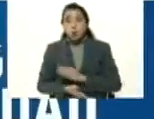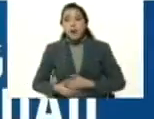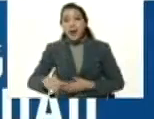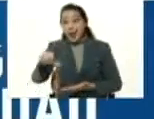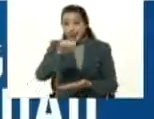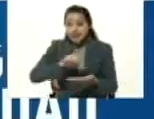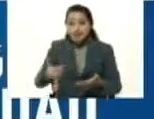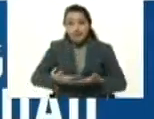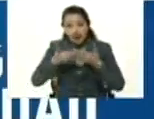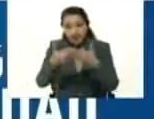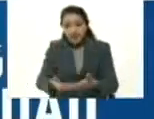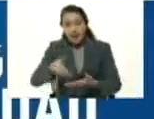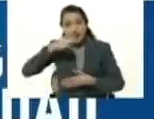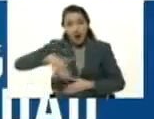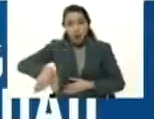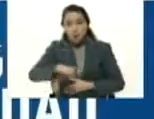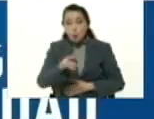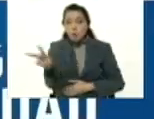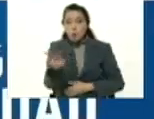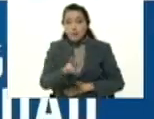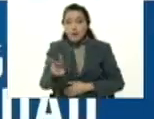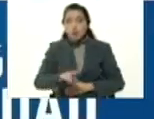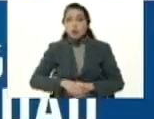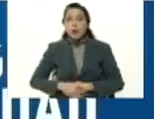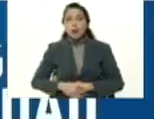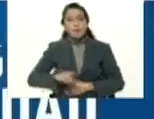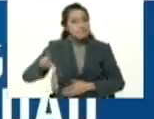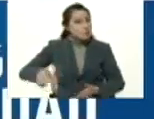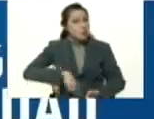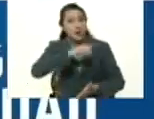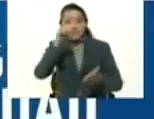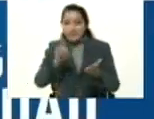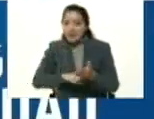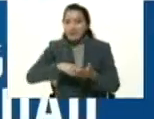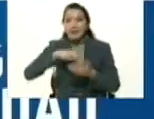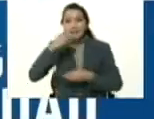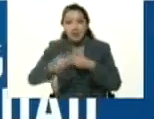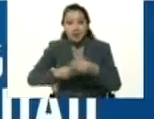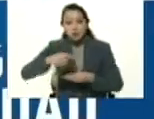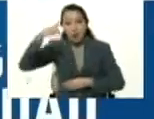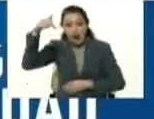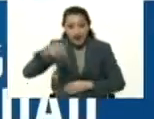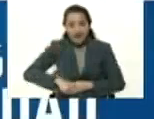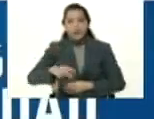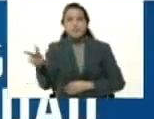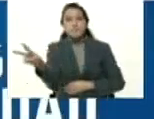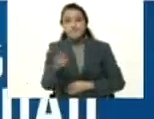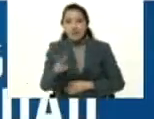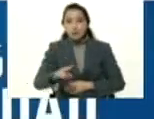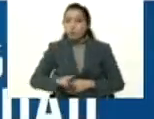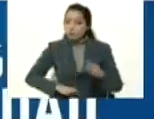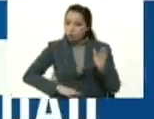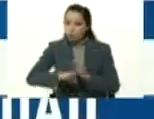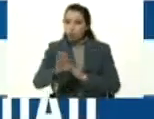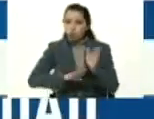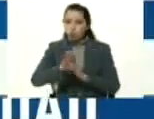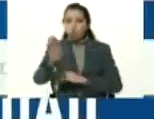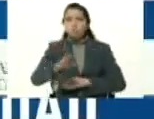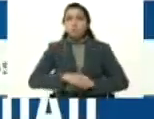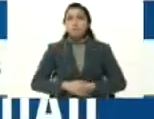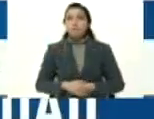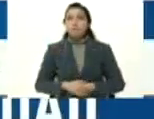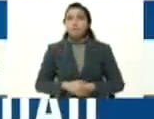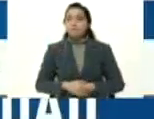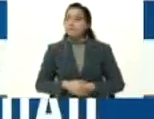para el pueblo venezolano sea 100% venezolano, 100% productivo. ¿Cómo te quedó el